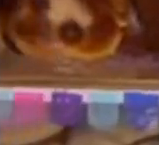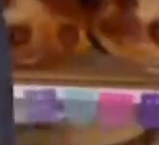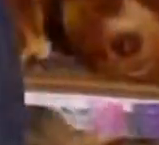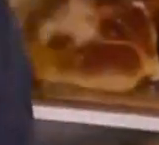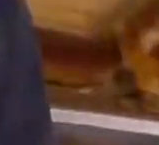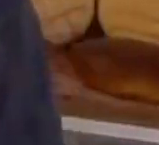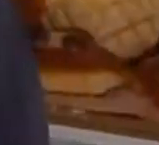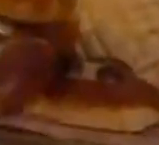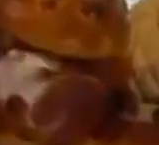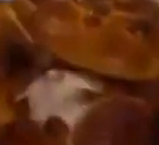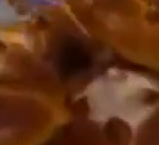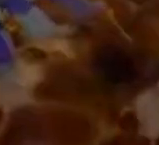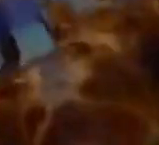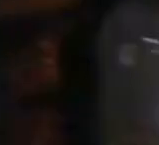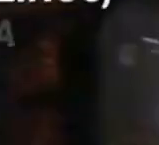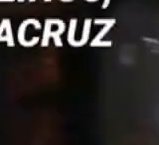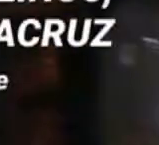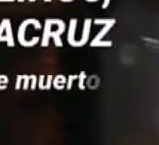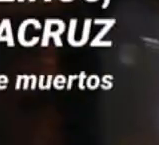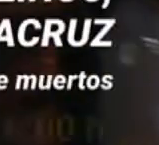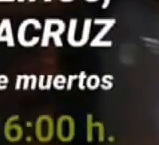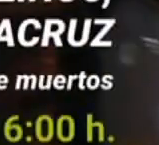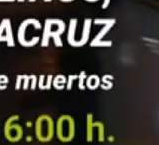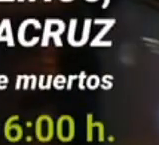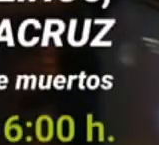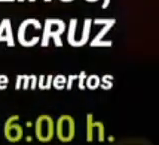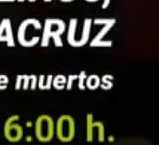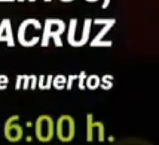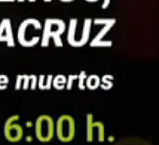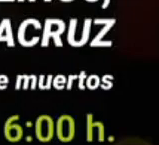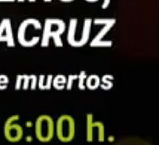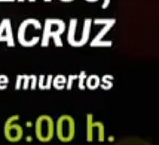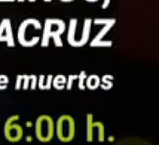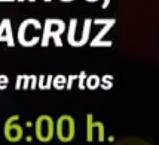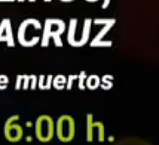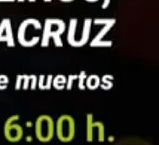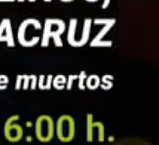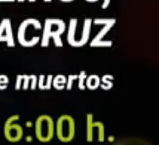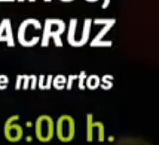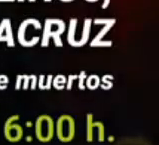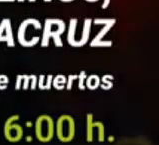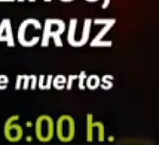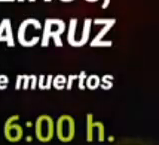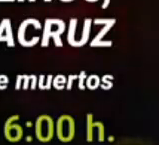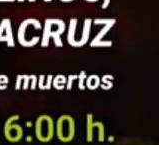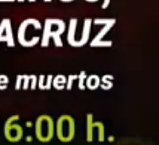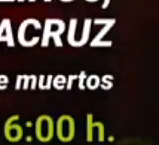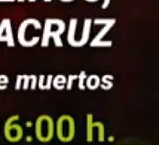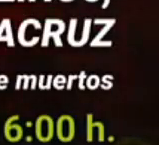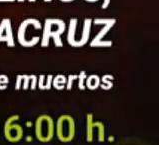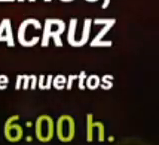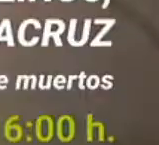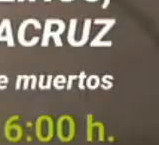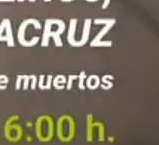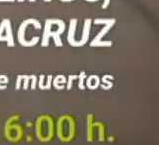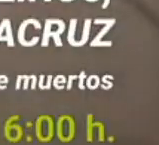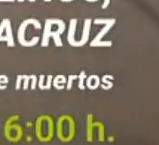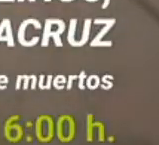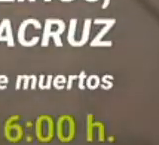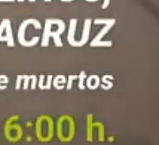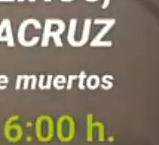Especial Día de Muertos. Domingo, 16 horas. Por Canal 22, la cultura se ve en todas